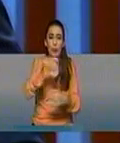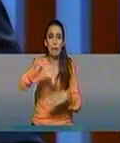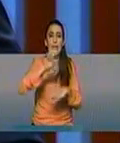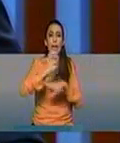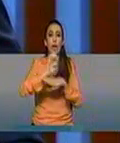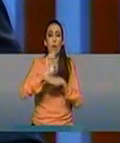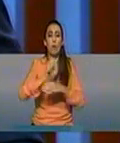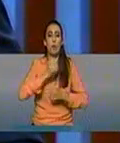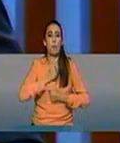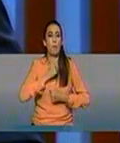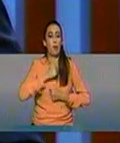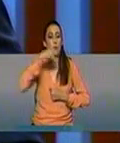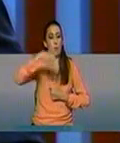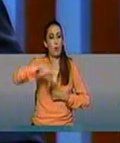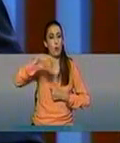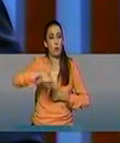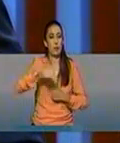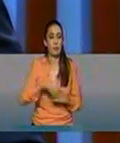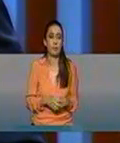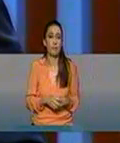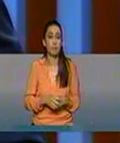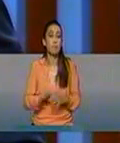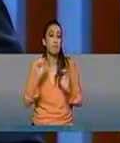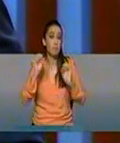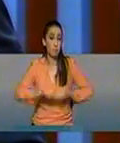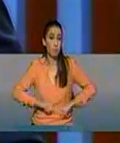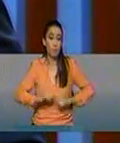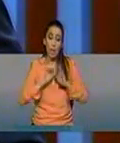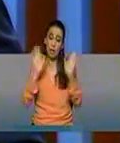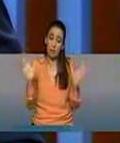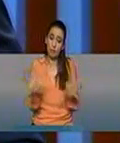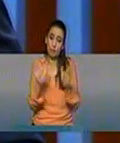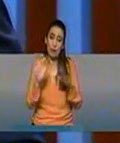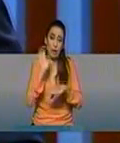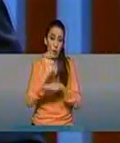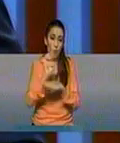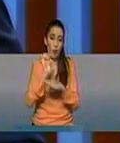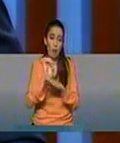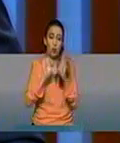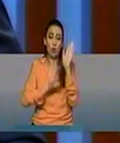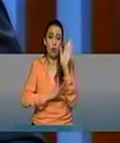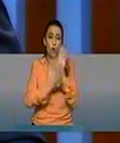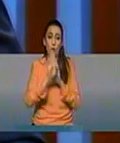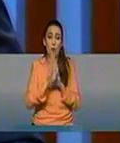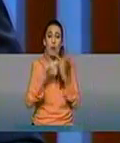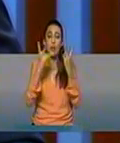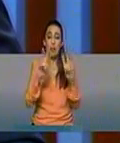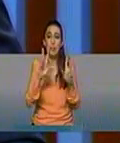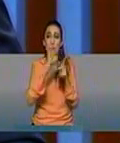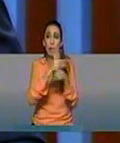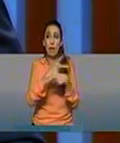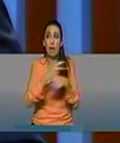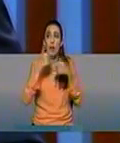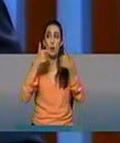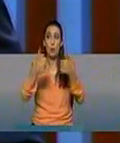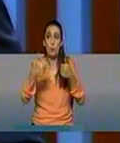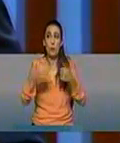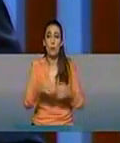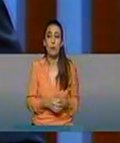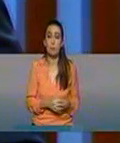queda aquí, y que le estamos poniendo ganas al país. Además que son muy buenos productos. Claro que sí, de